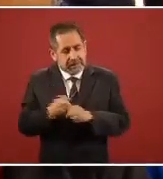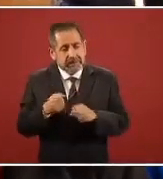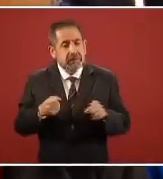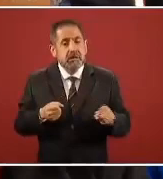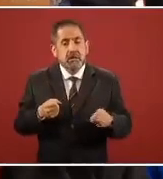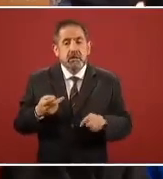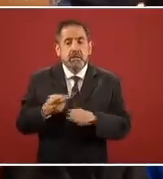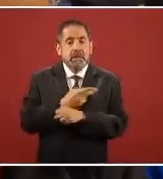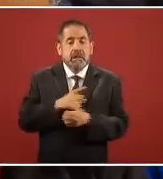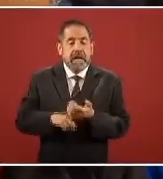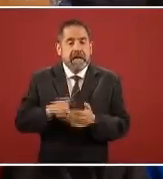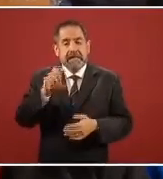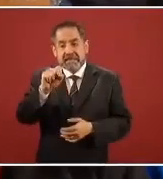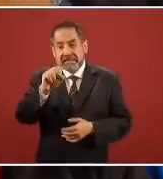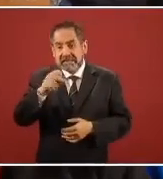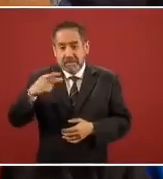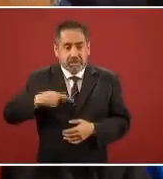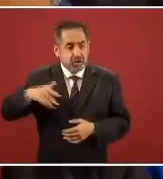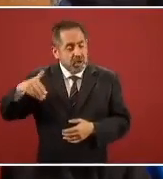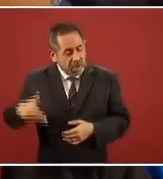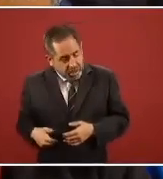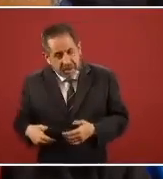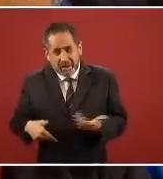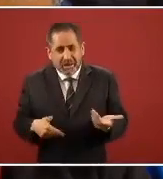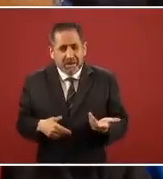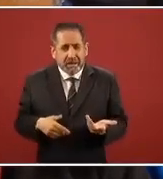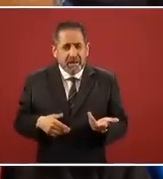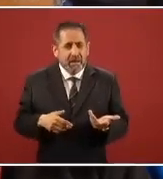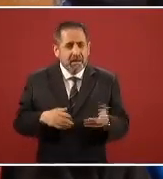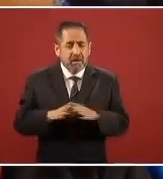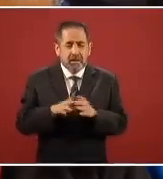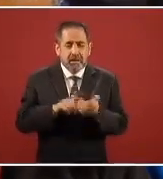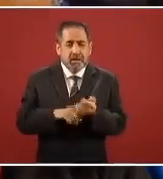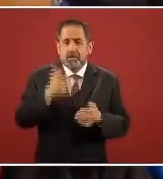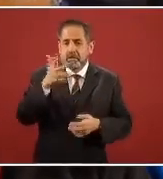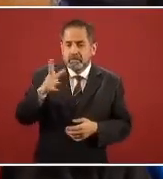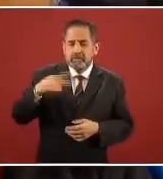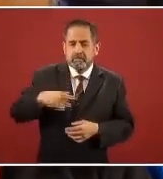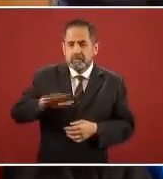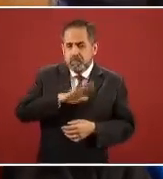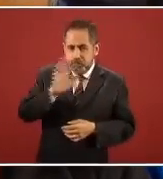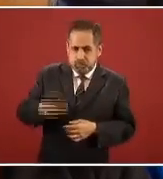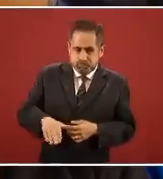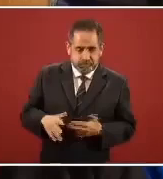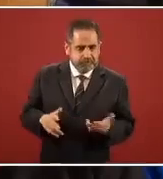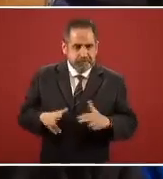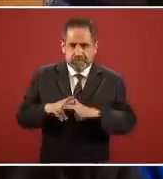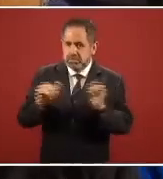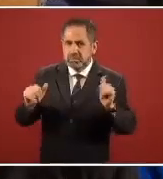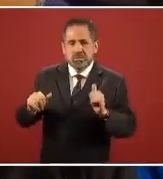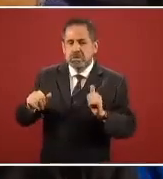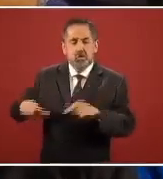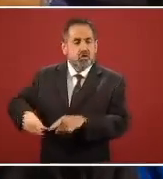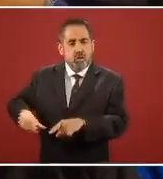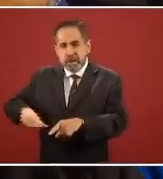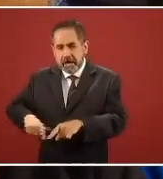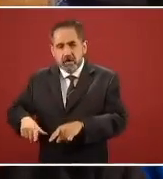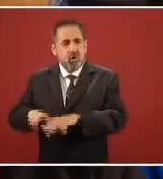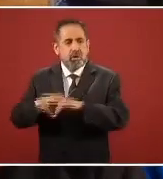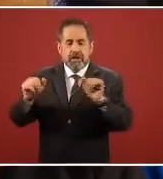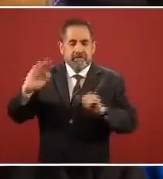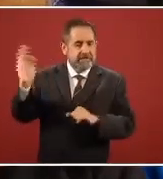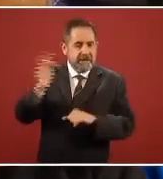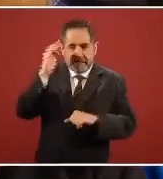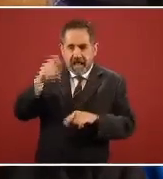van más de 60 lesionados, jornaleros agrícolas, van 10 muertos, y ni la autoridad local ni las